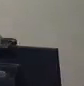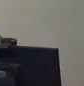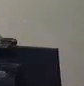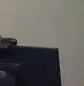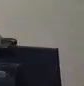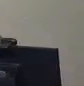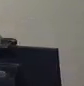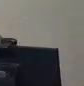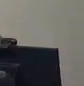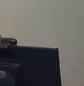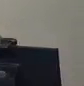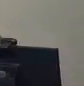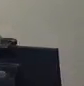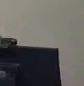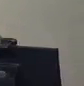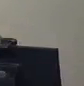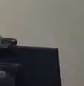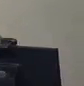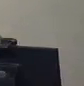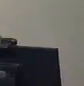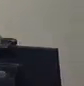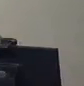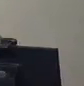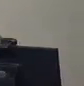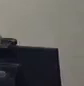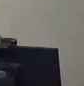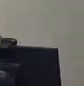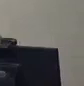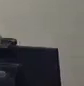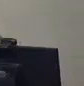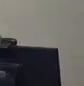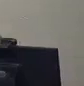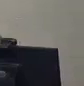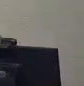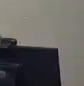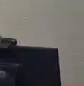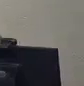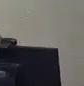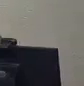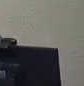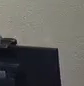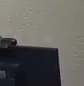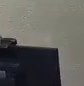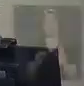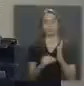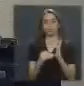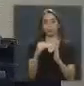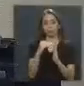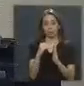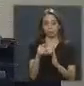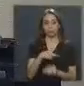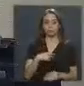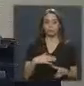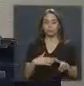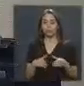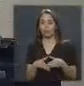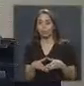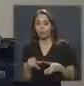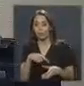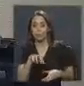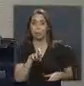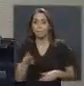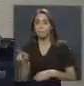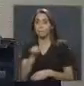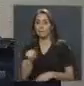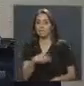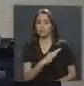esta tarde, introduce cruciales e indispensables cambios al actual sistema de educación superior, lo que como bancada del Partido Socialista